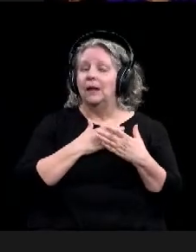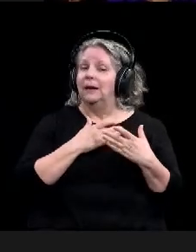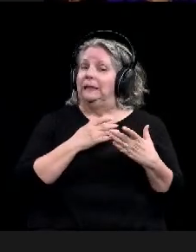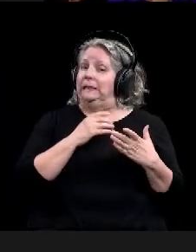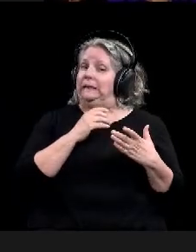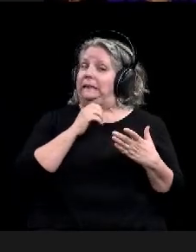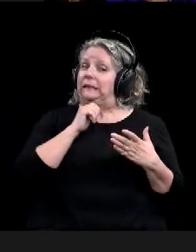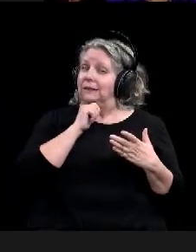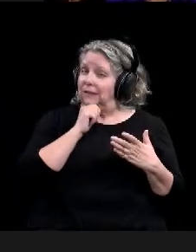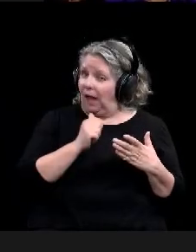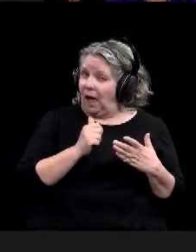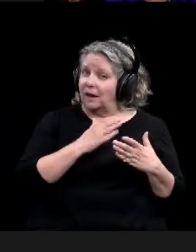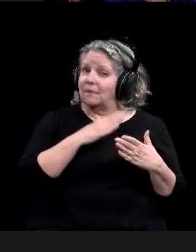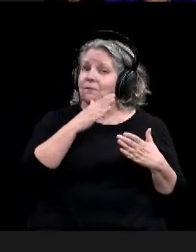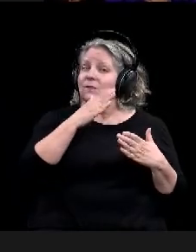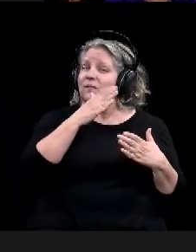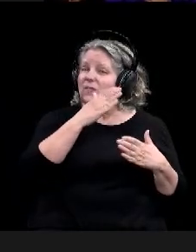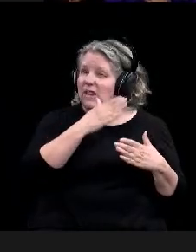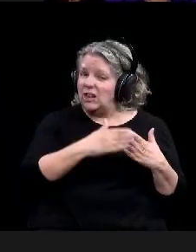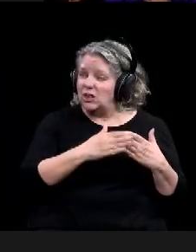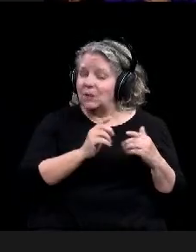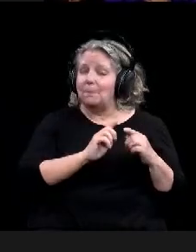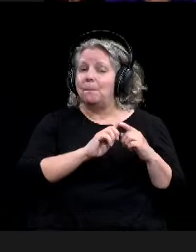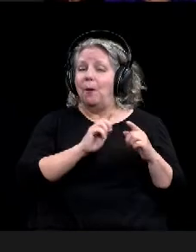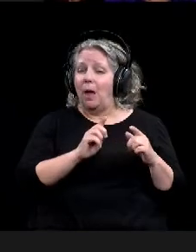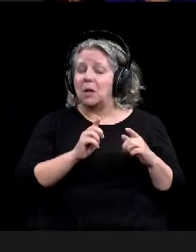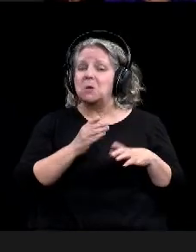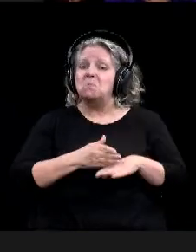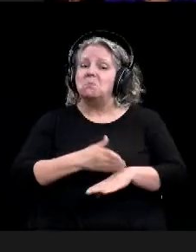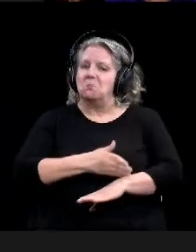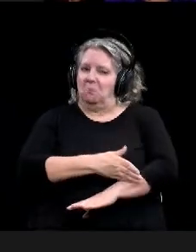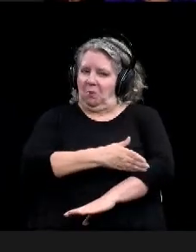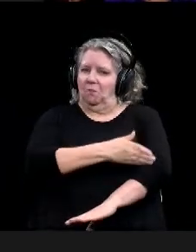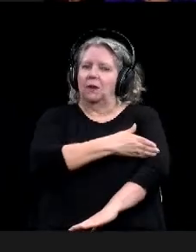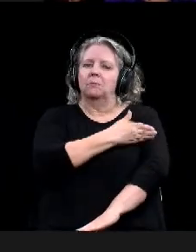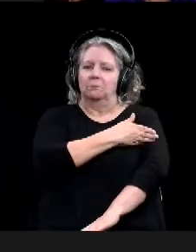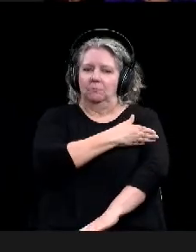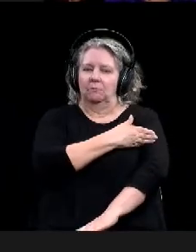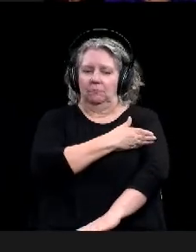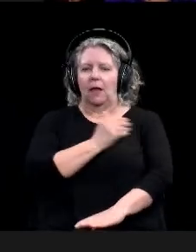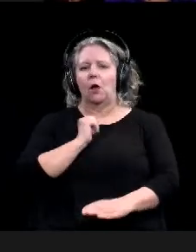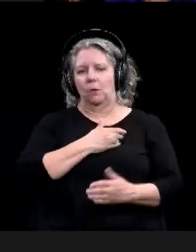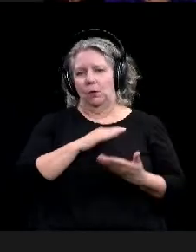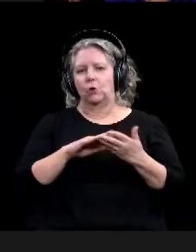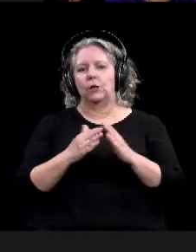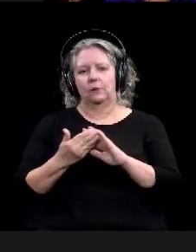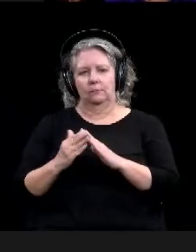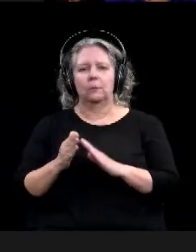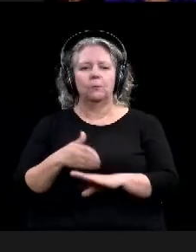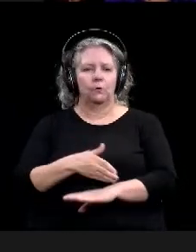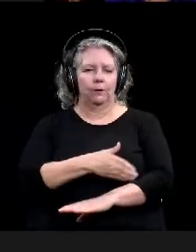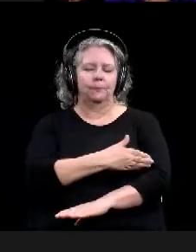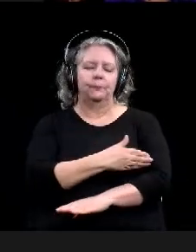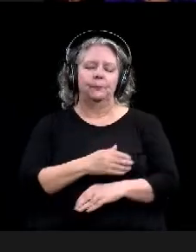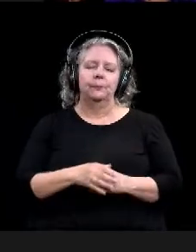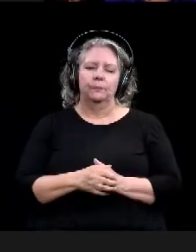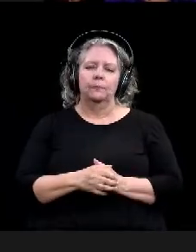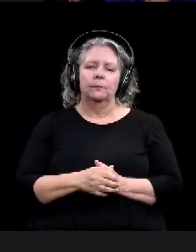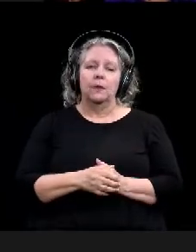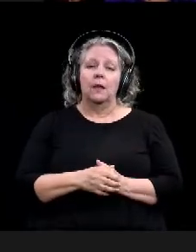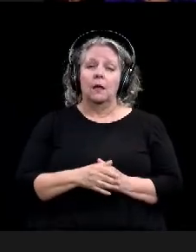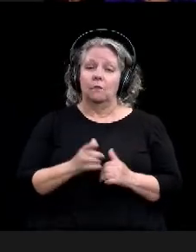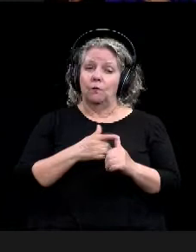pero estamos haciendo progreso como una comunidad por la primera vez en junio yo quiero